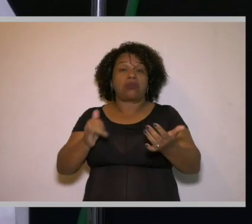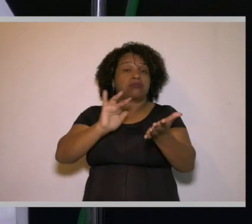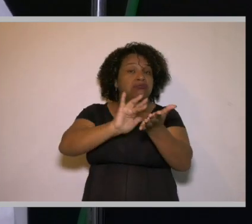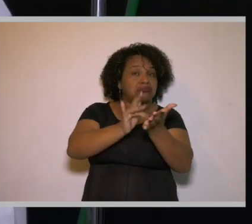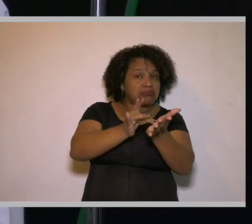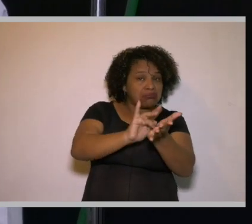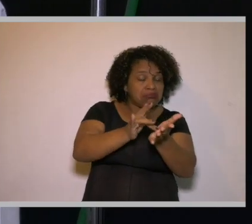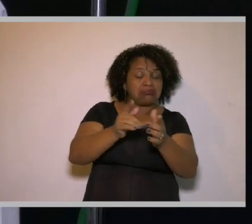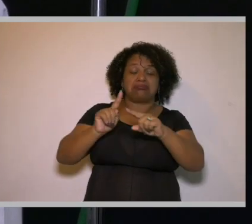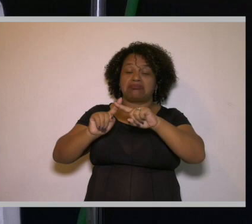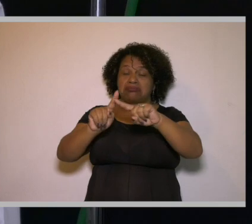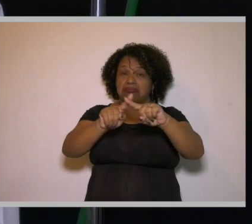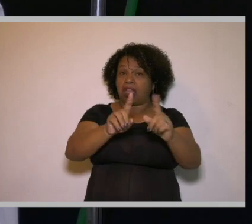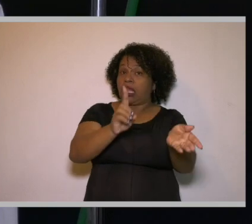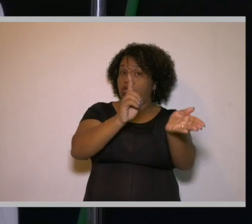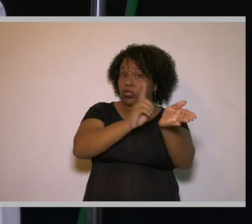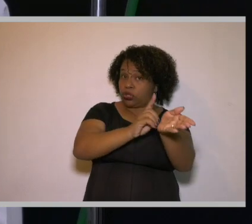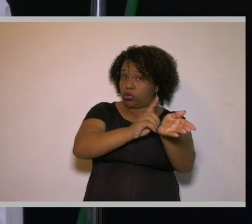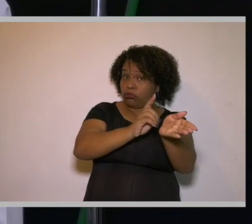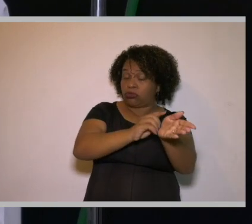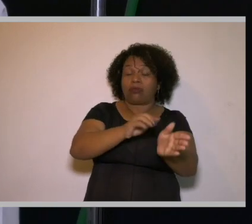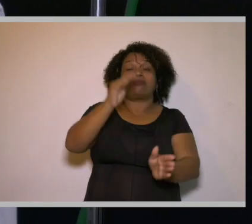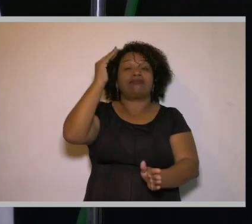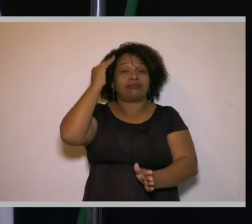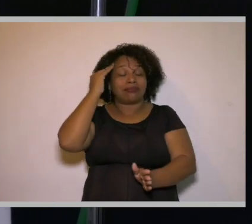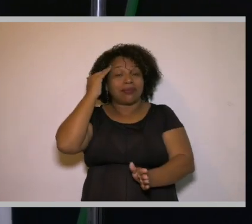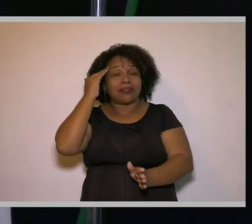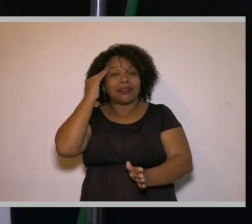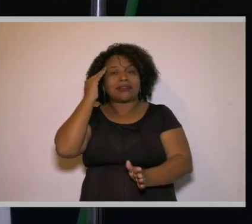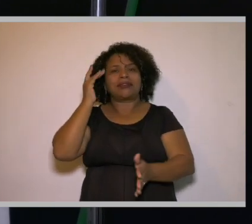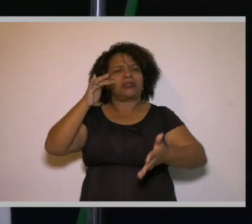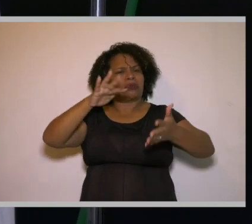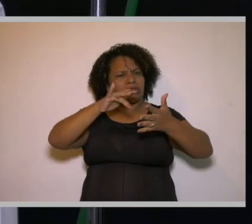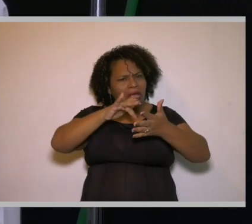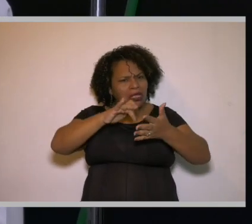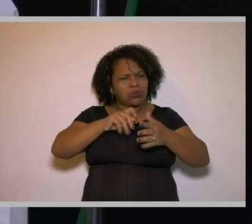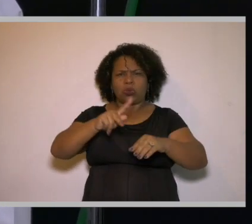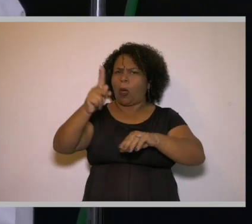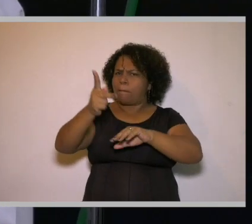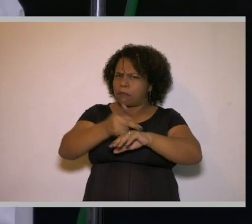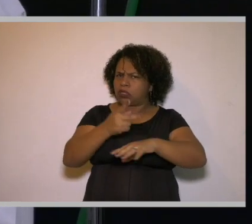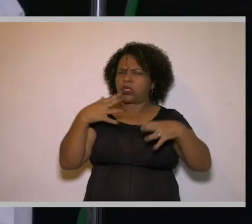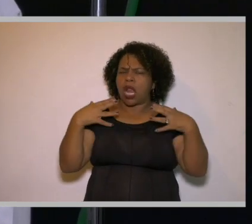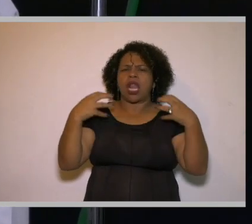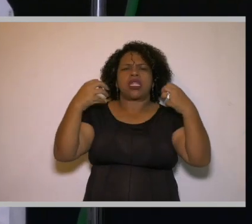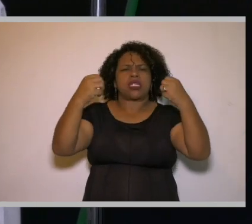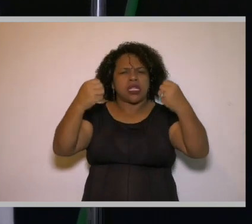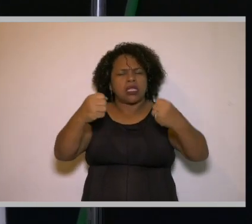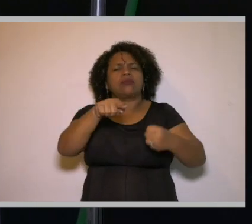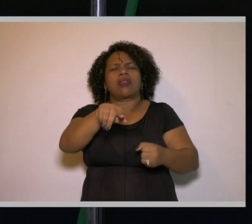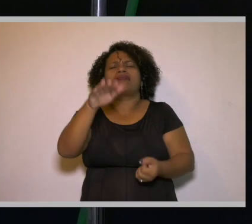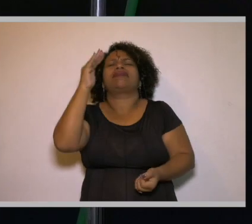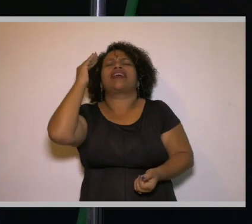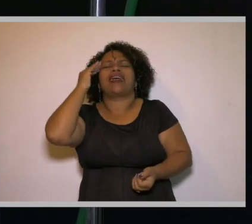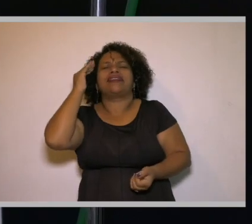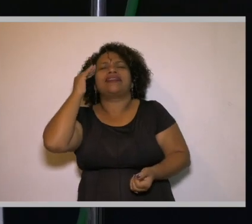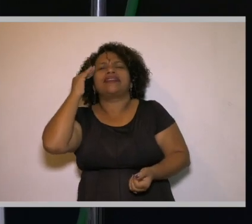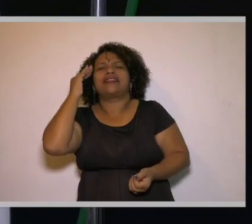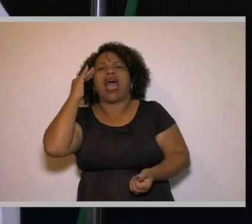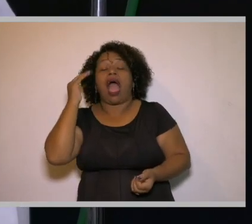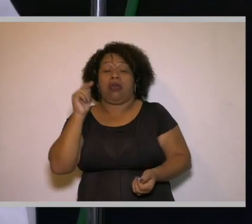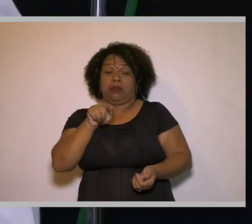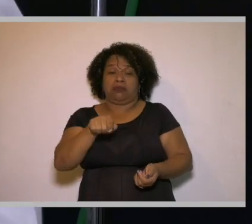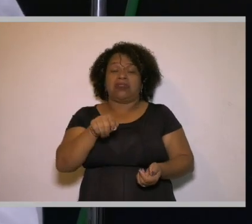muy seguros y tenemos especialistas con mucha capacidad. Tenemos especialistas de anestesiología